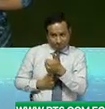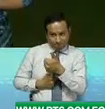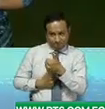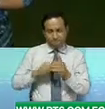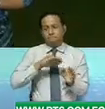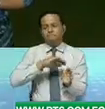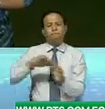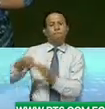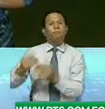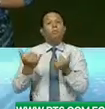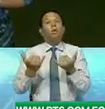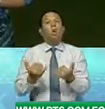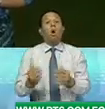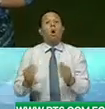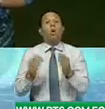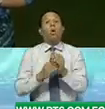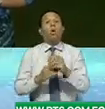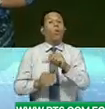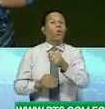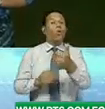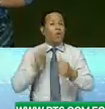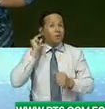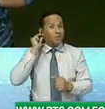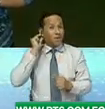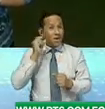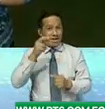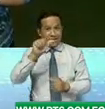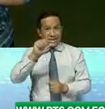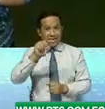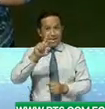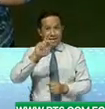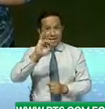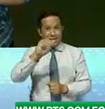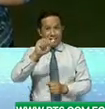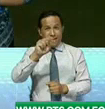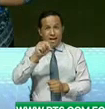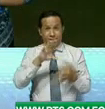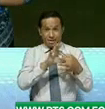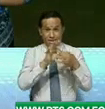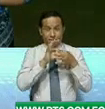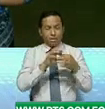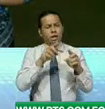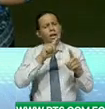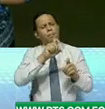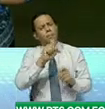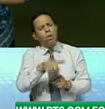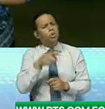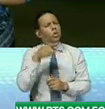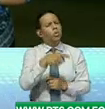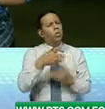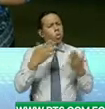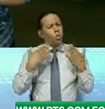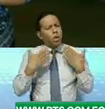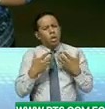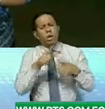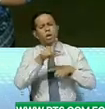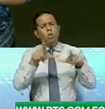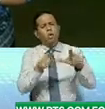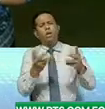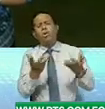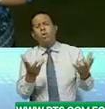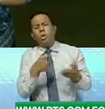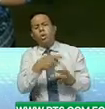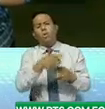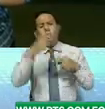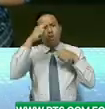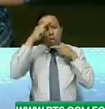momento de dar paso a nuestra compañera Adriana Peralta. Adriana, cuéntanos, ¿en qué parte de Guayaquil te encuentras y qué noticias se generan